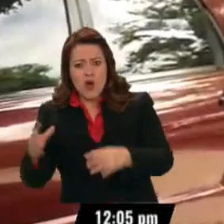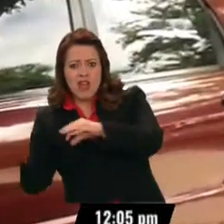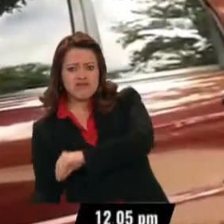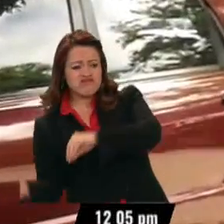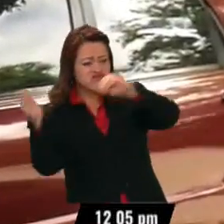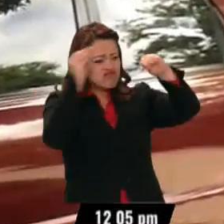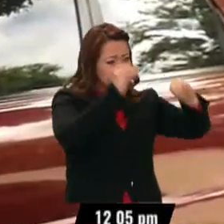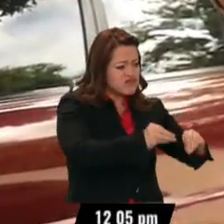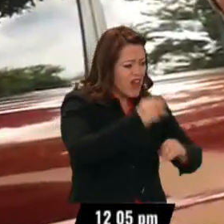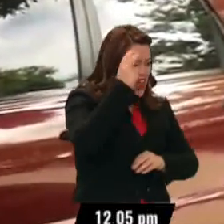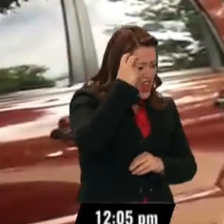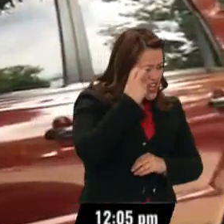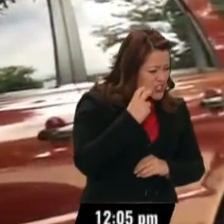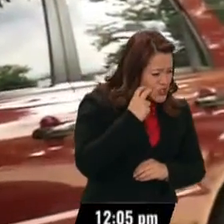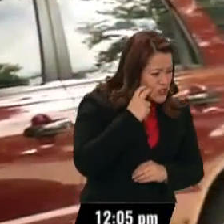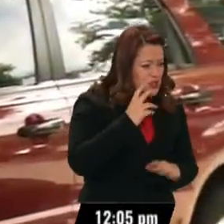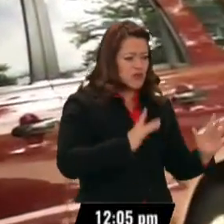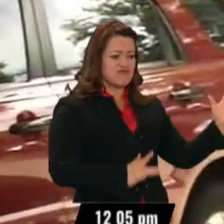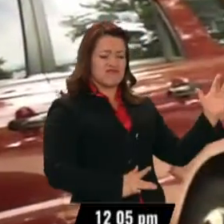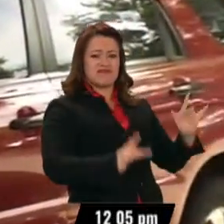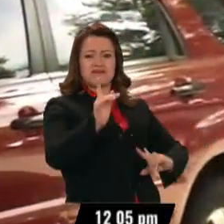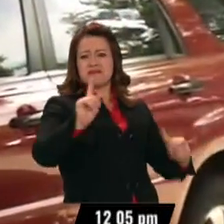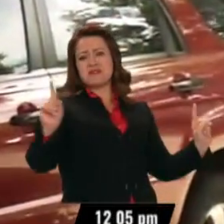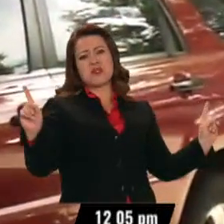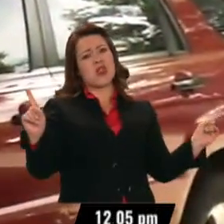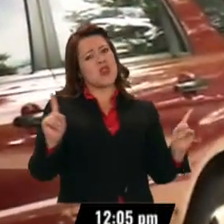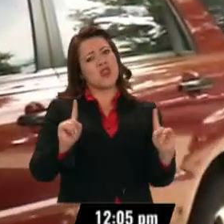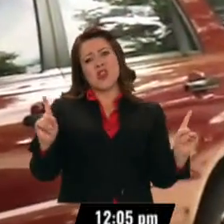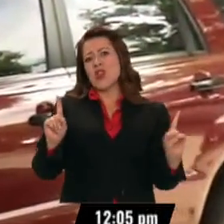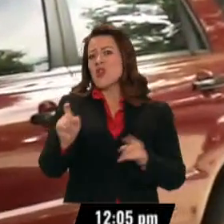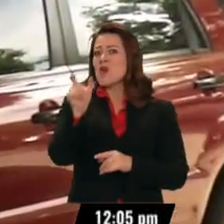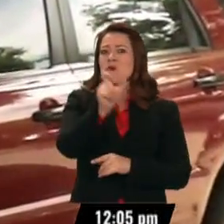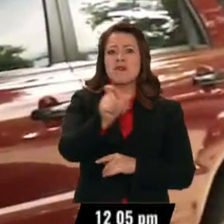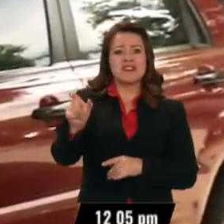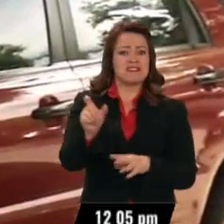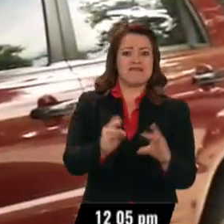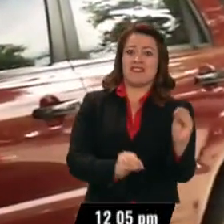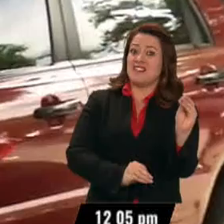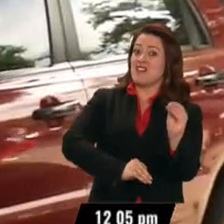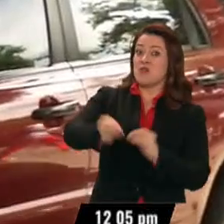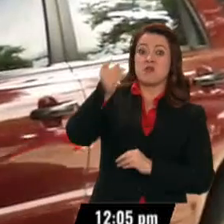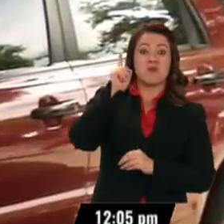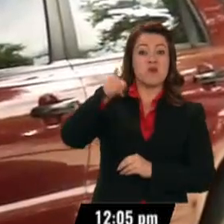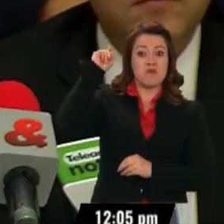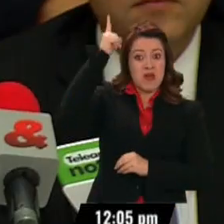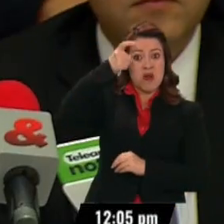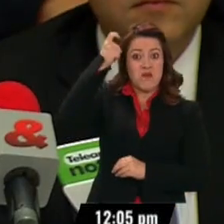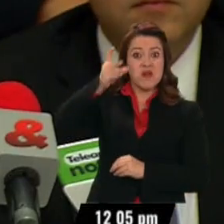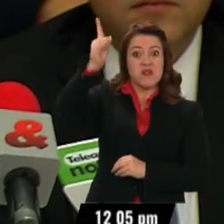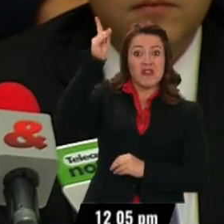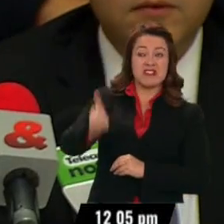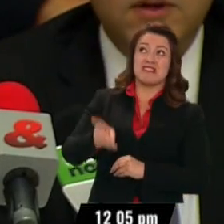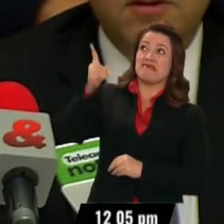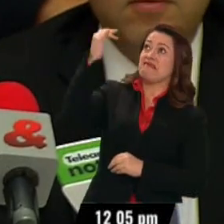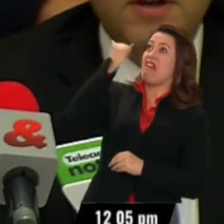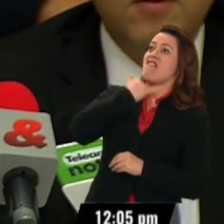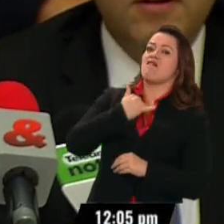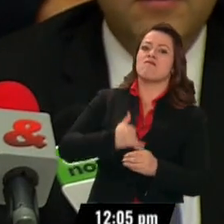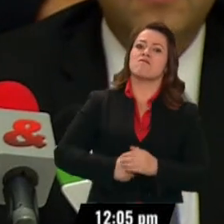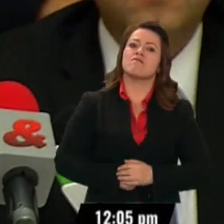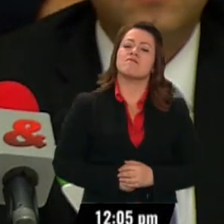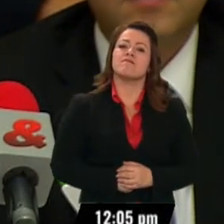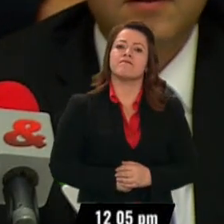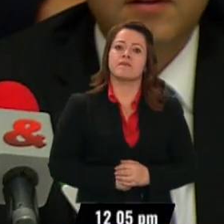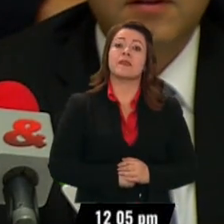yo creo que allá todos aceptaban que siguiera funcionando como de Antioquia. El gobernador manifestó